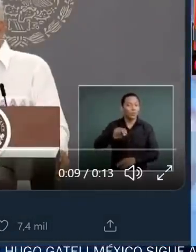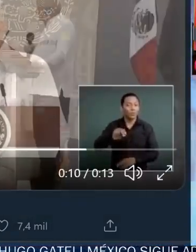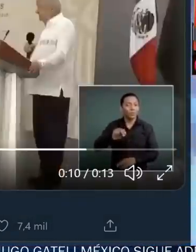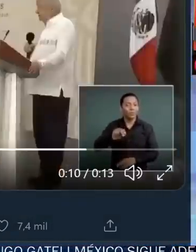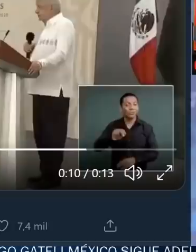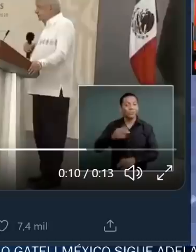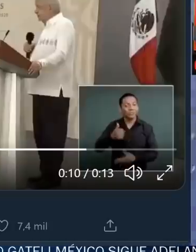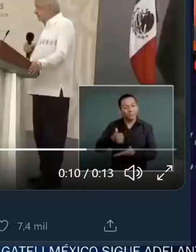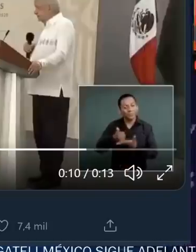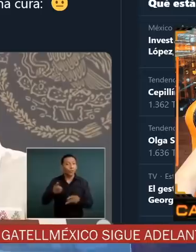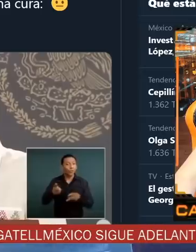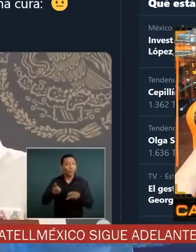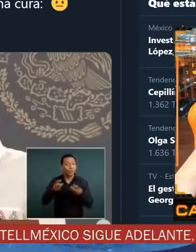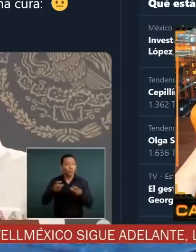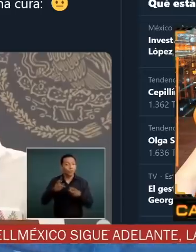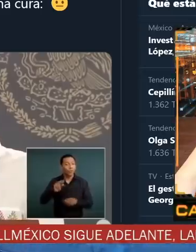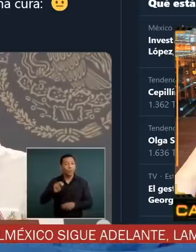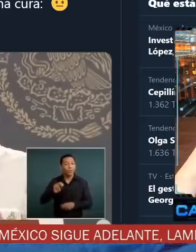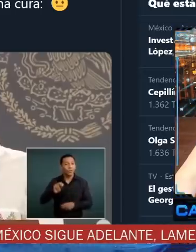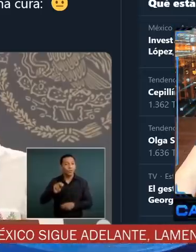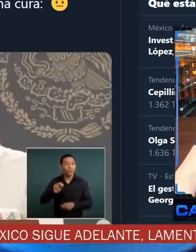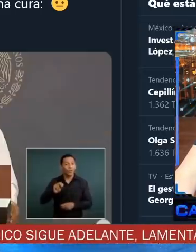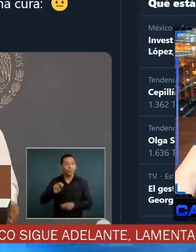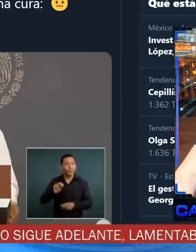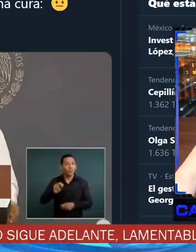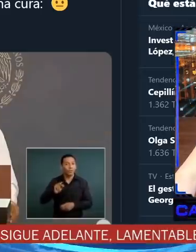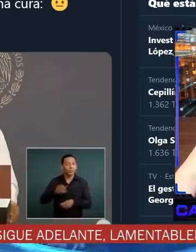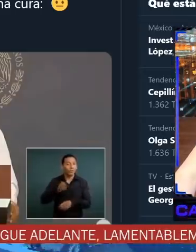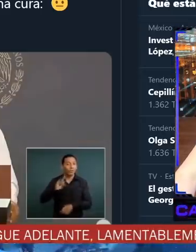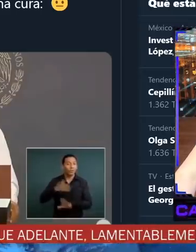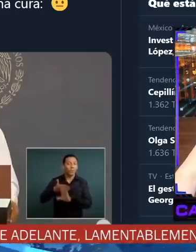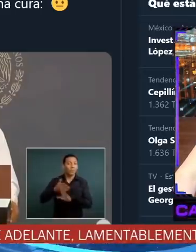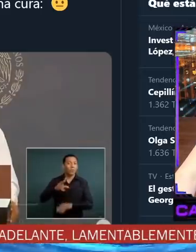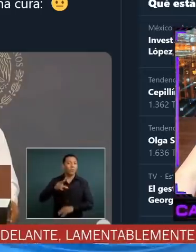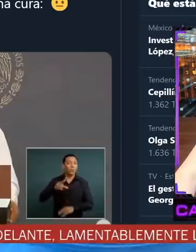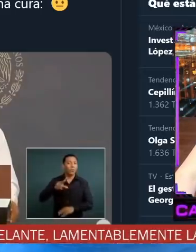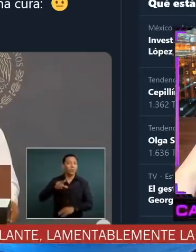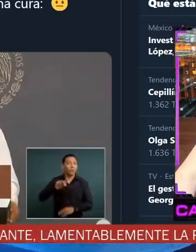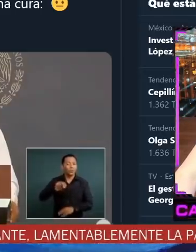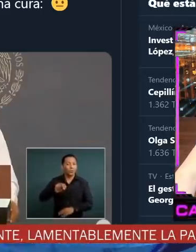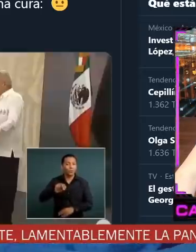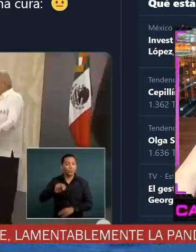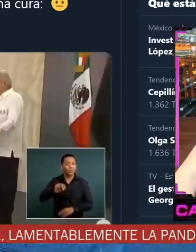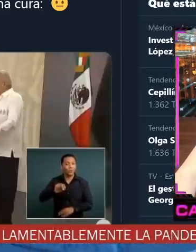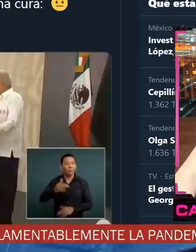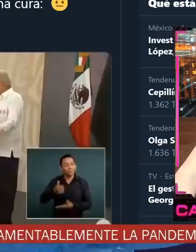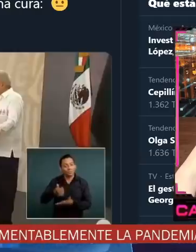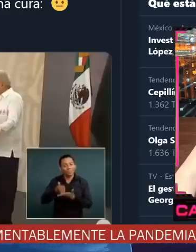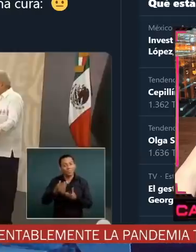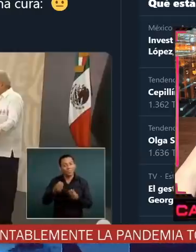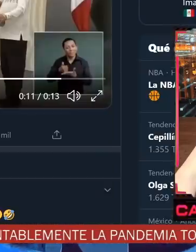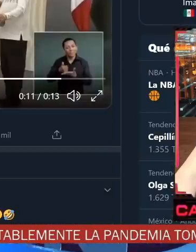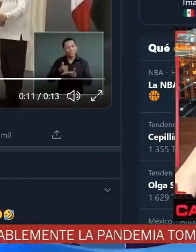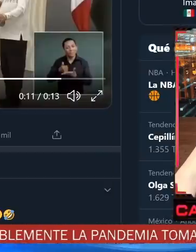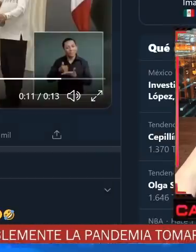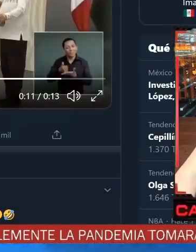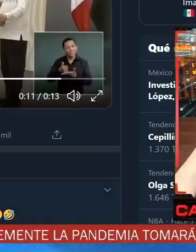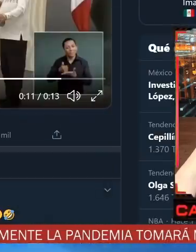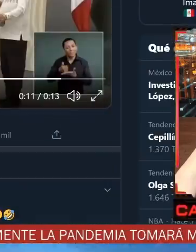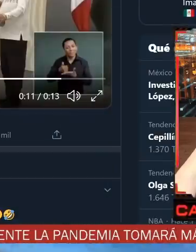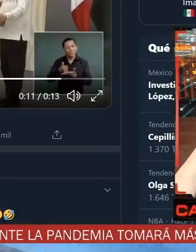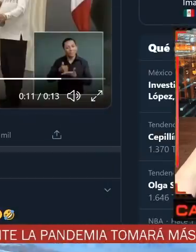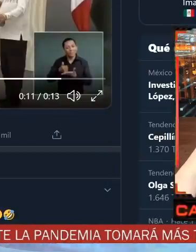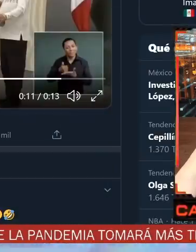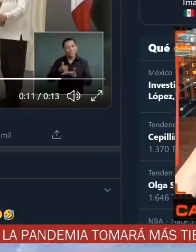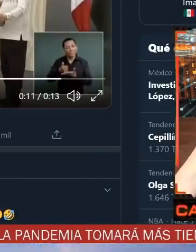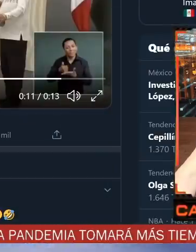que no dé el coronavirus a ver a ver una disculpa perdón perdón perdón por aquí a ver estamos con pascal